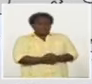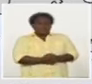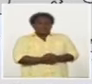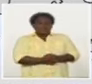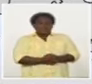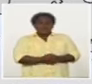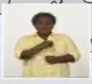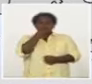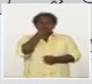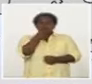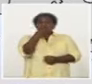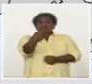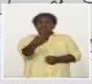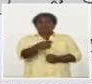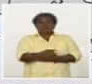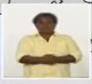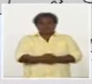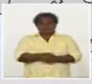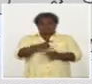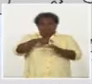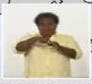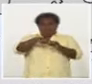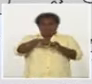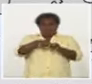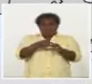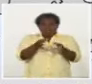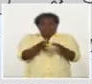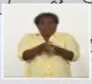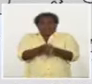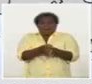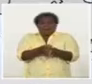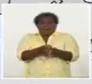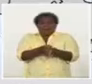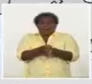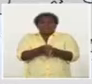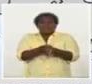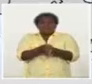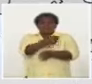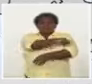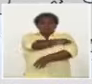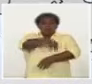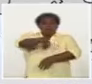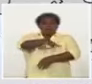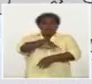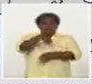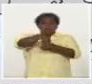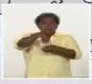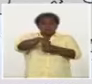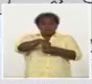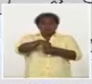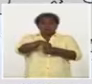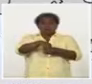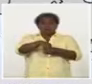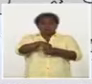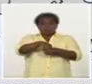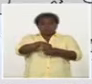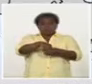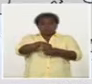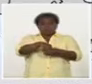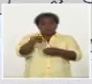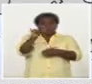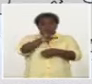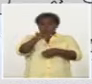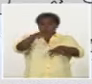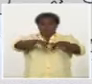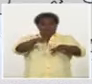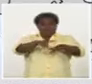decir que la isla es un territorio más chiquito, una población menor, todo lleno de fronteras, no es lo que pasa en La Habana, que las